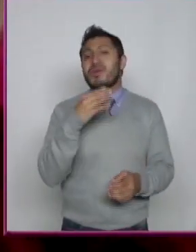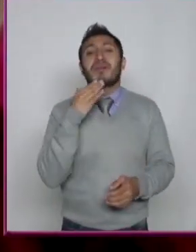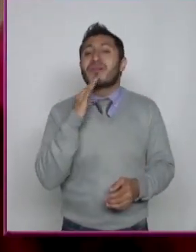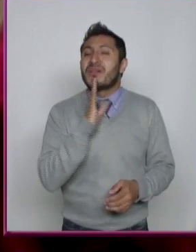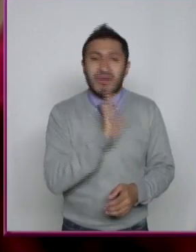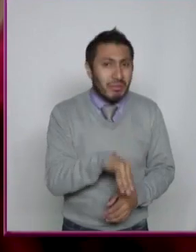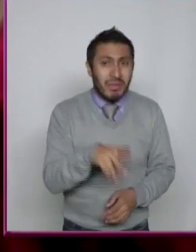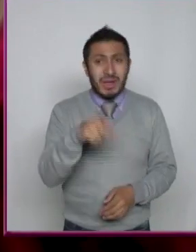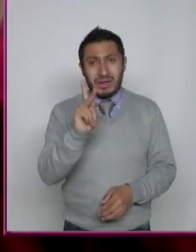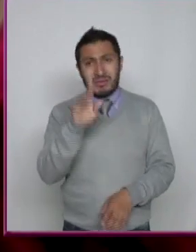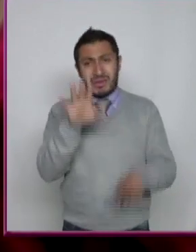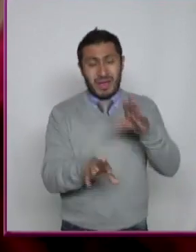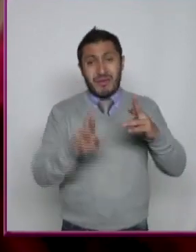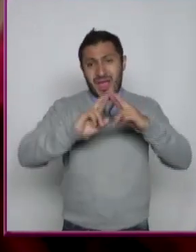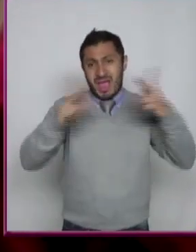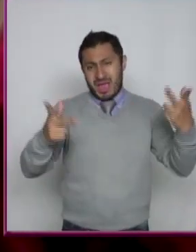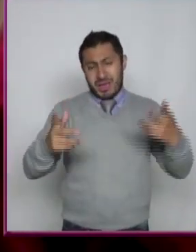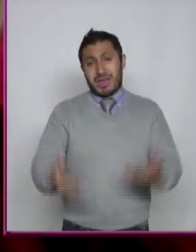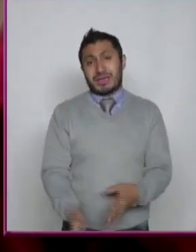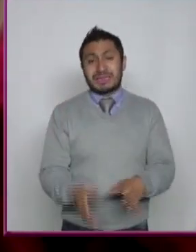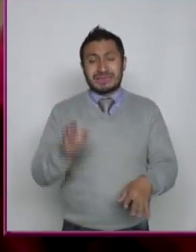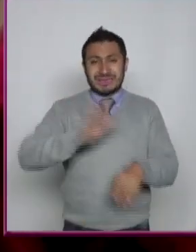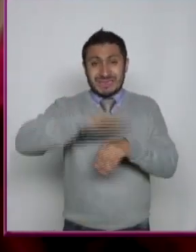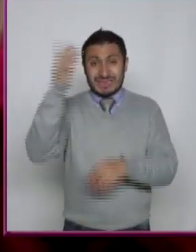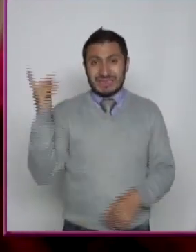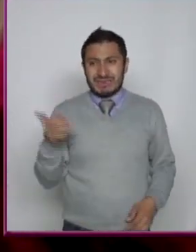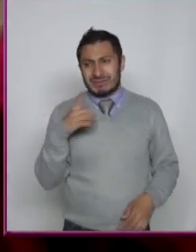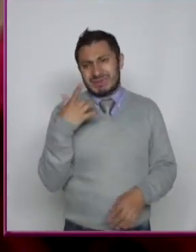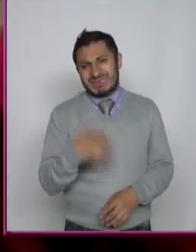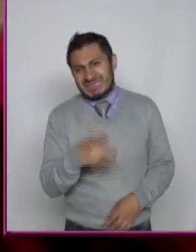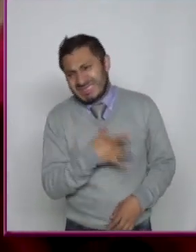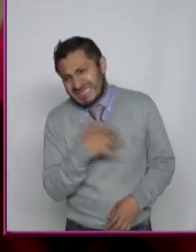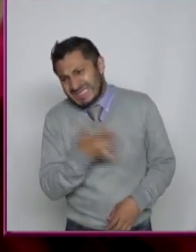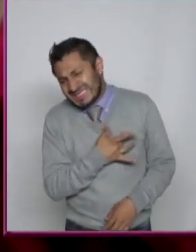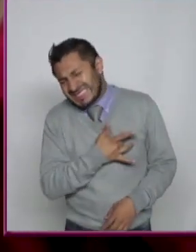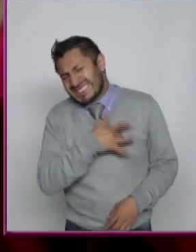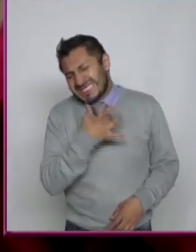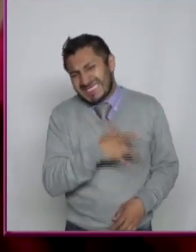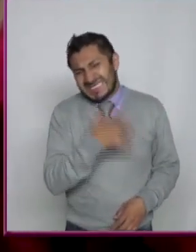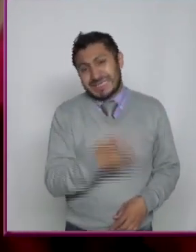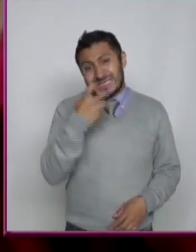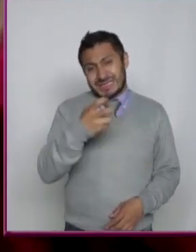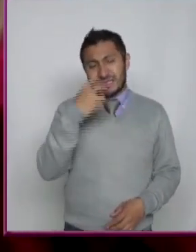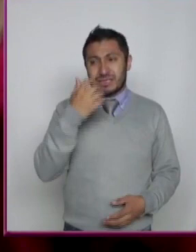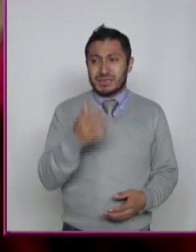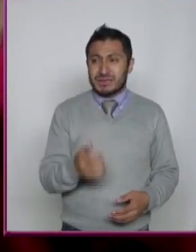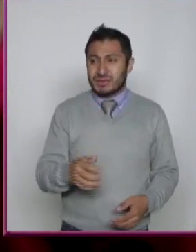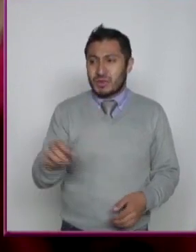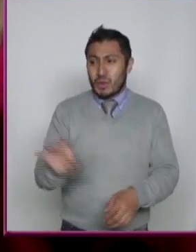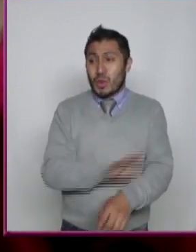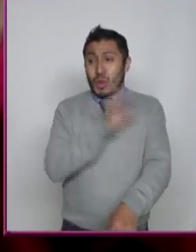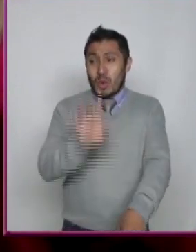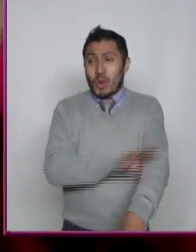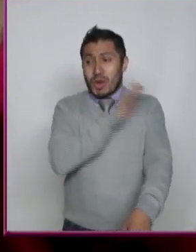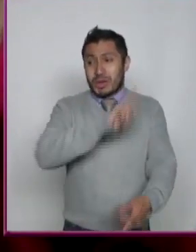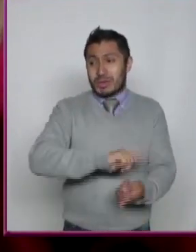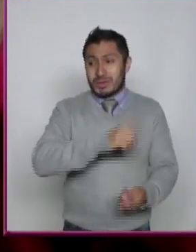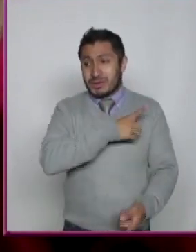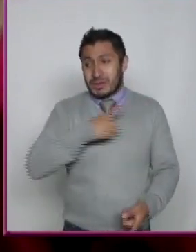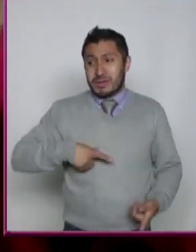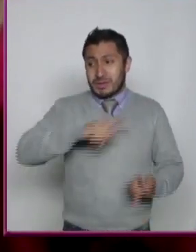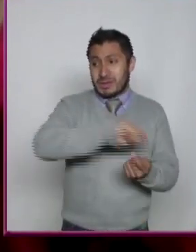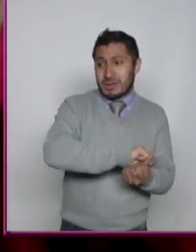Hay veces en que las rupturas van a ser un poco más dolorosas y entonces toda esa energía se va a tener que